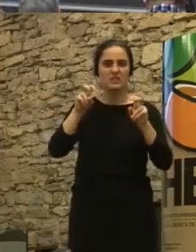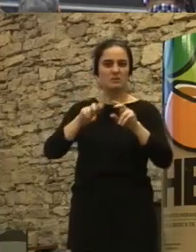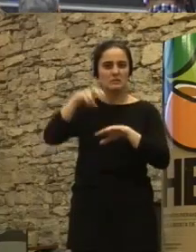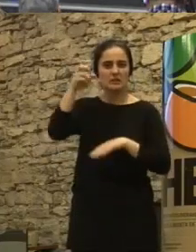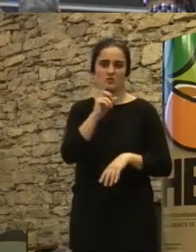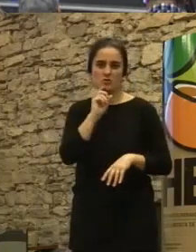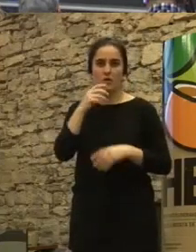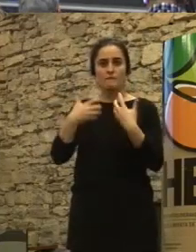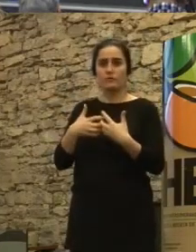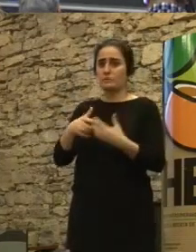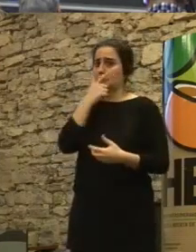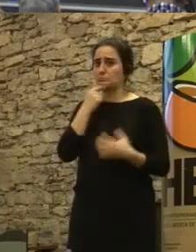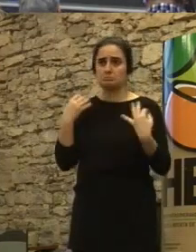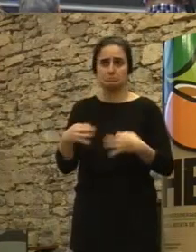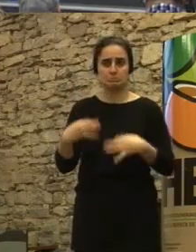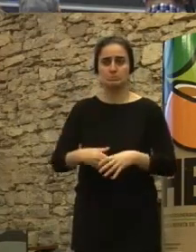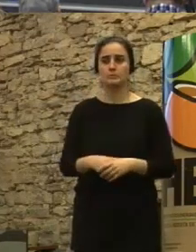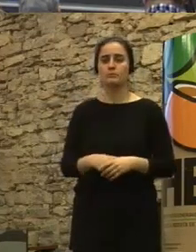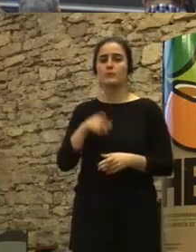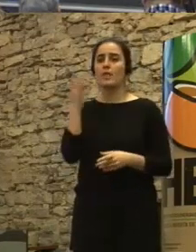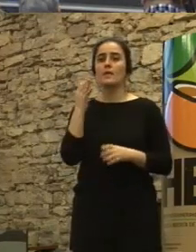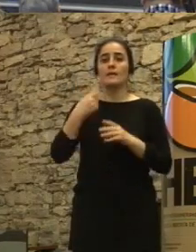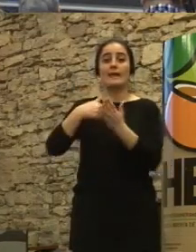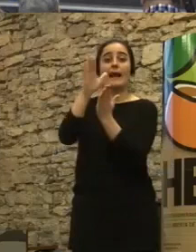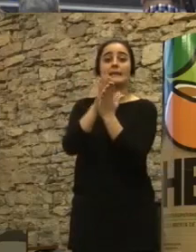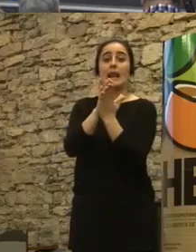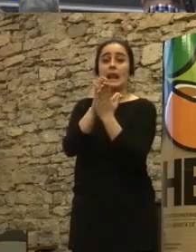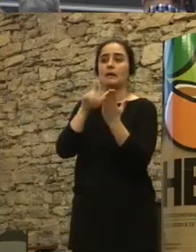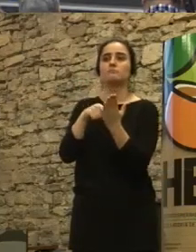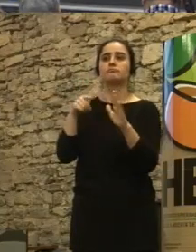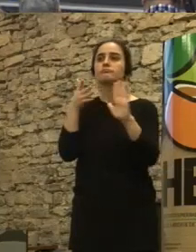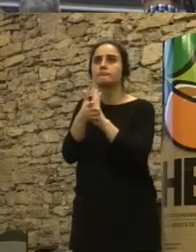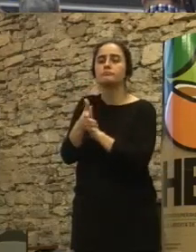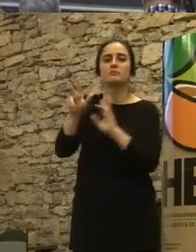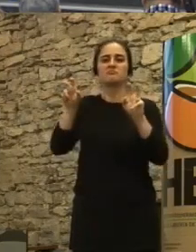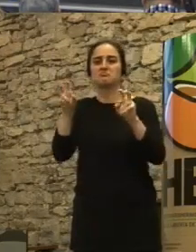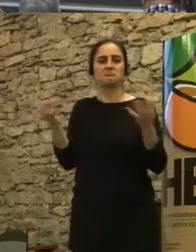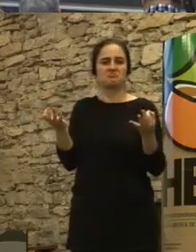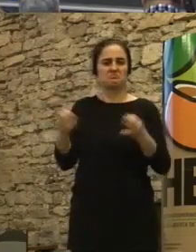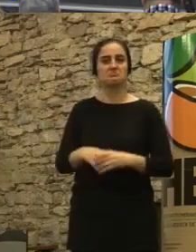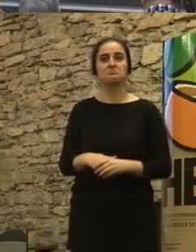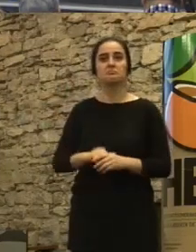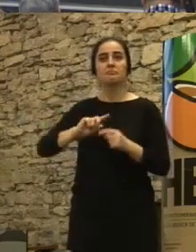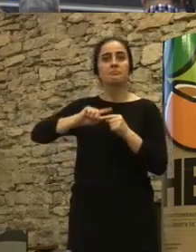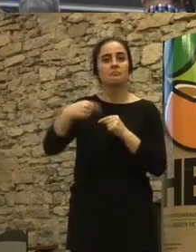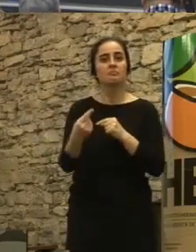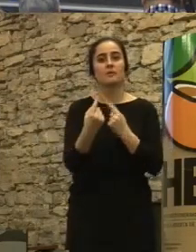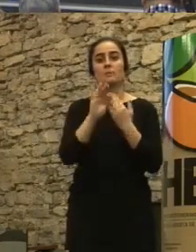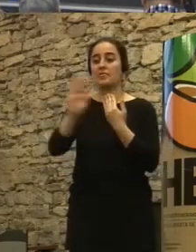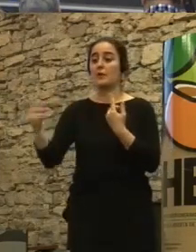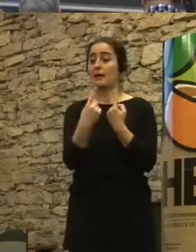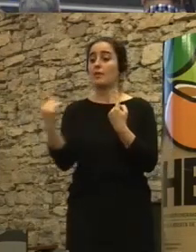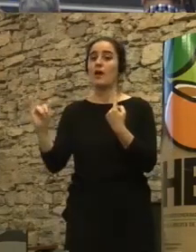Bueno, el funcionamiento es súper sencillo. Se coloca un cartel en el que se explica un poquito de qué va el tema y luego cada vecino tiene